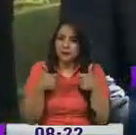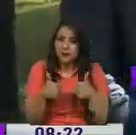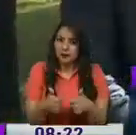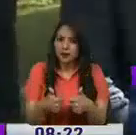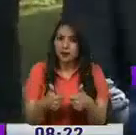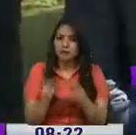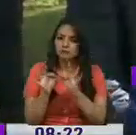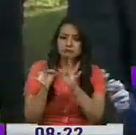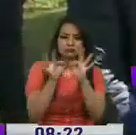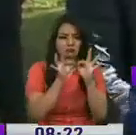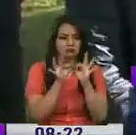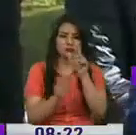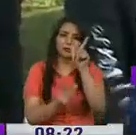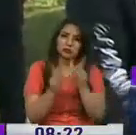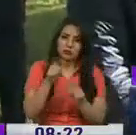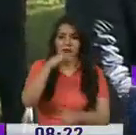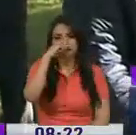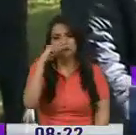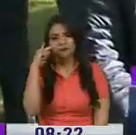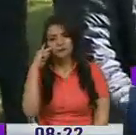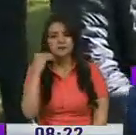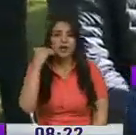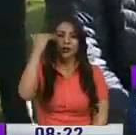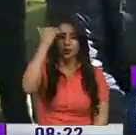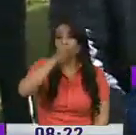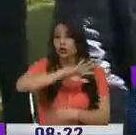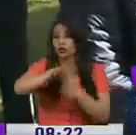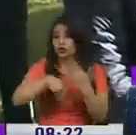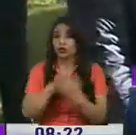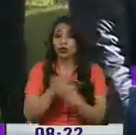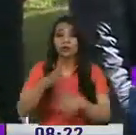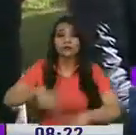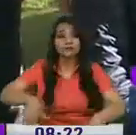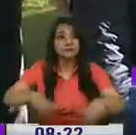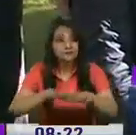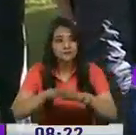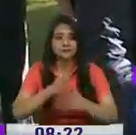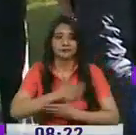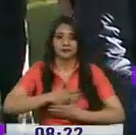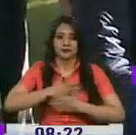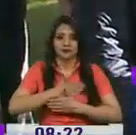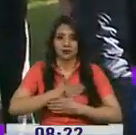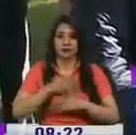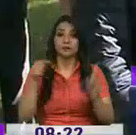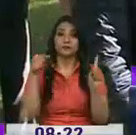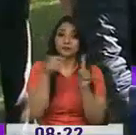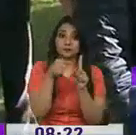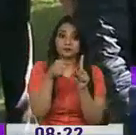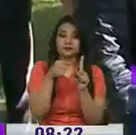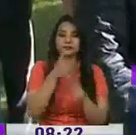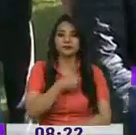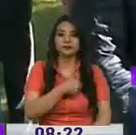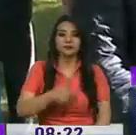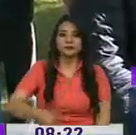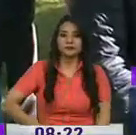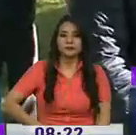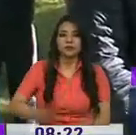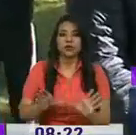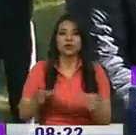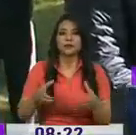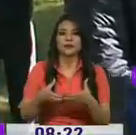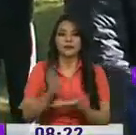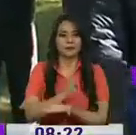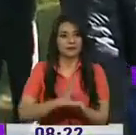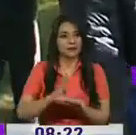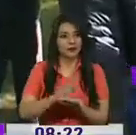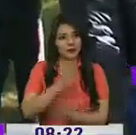para que la gente, los niños, los adultos vengan y puedan disfrutarlo. Yo ya me encuentro con Fernando Sánchez, él es presidente del Comité Barrial. Muy buenos días.